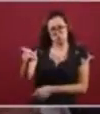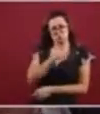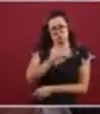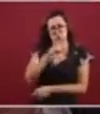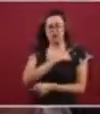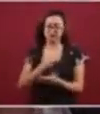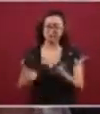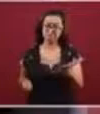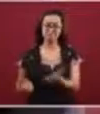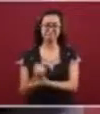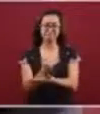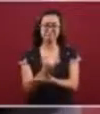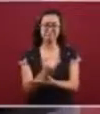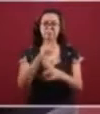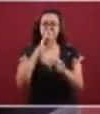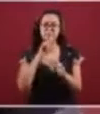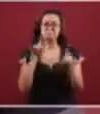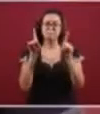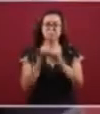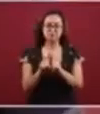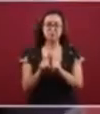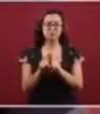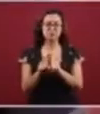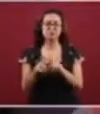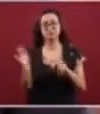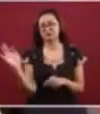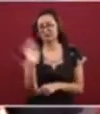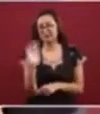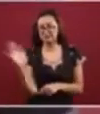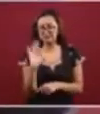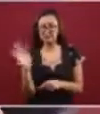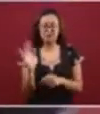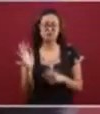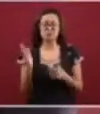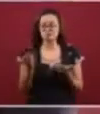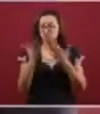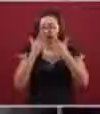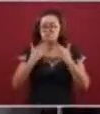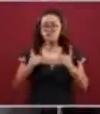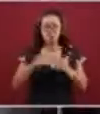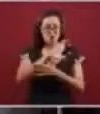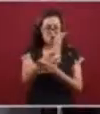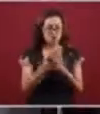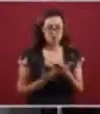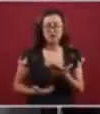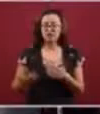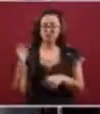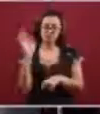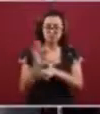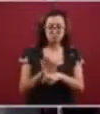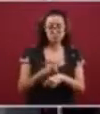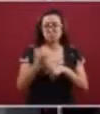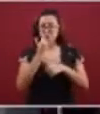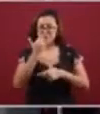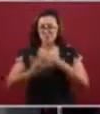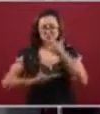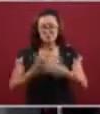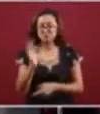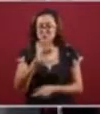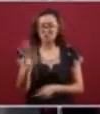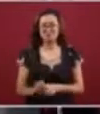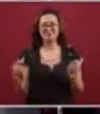que además, en todo caso, que bueno, pues no hubiera ya como más contrato, no se les están ofreciendo indemnizaciones, ni siquiera